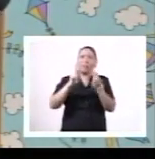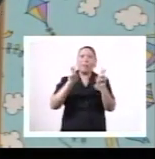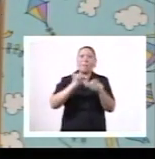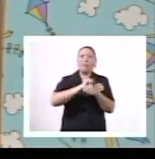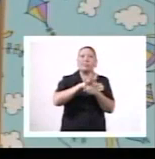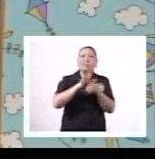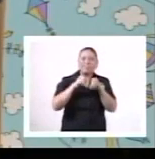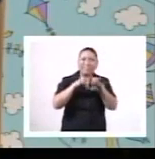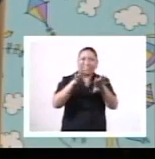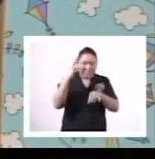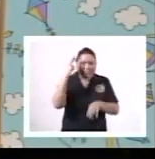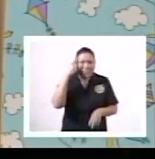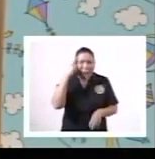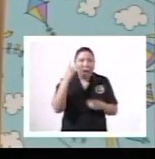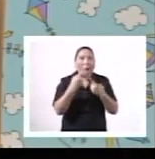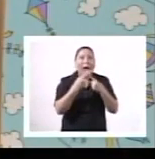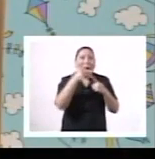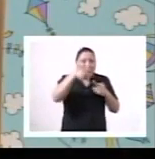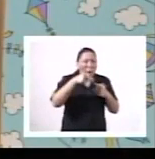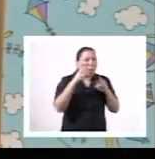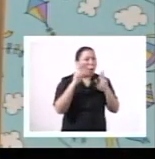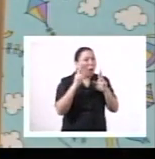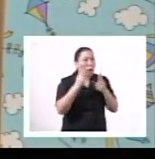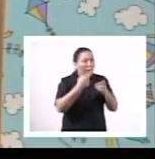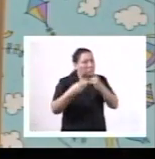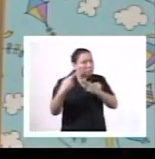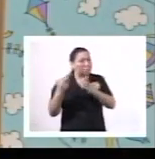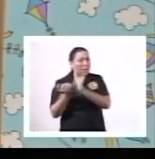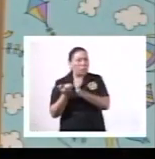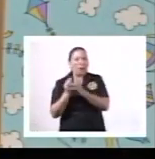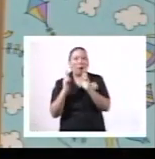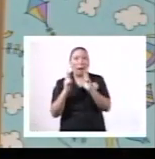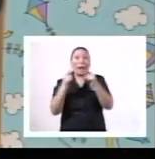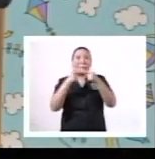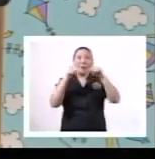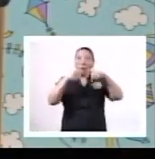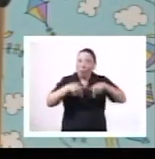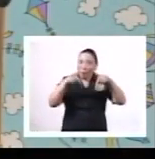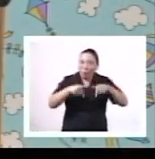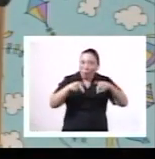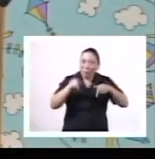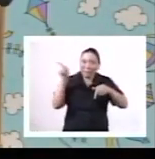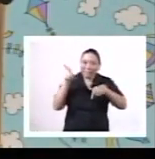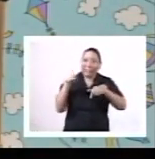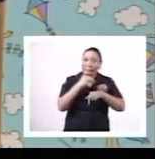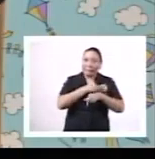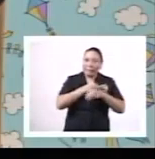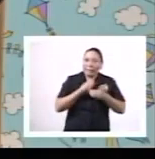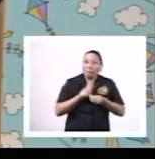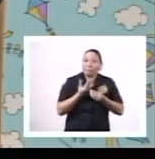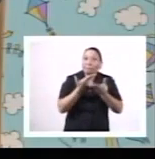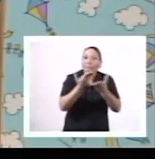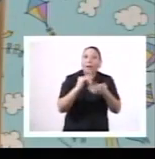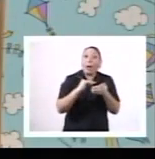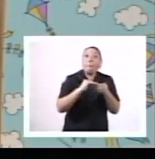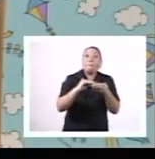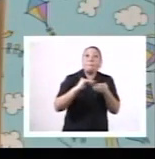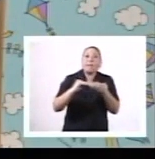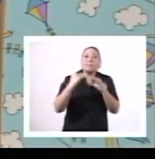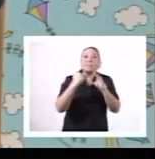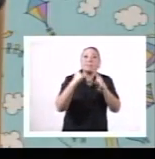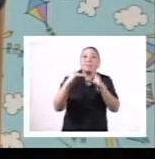escuelas, pero por lo pronto yo quiero llegar a través de este medio con este mensaje de que nos quedemos en